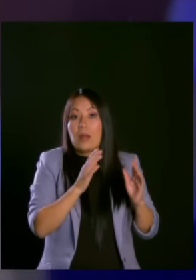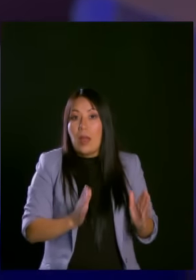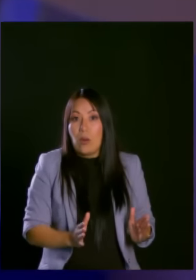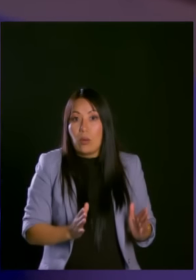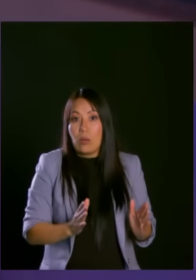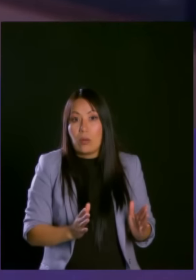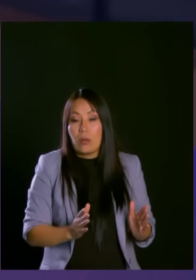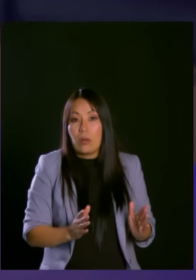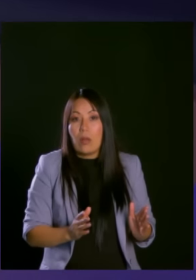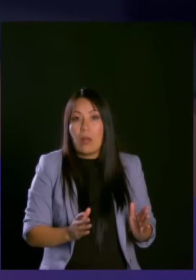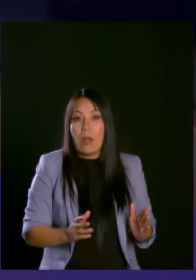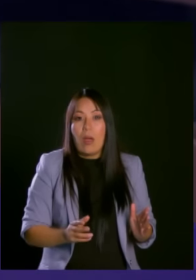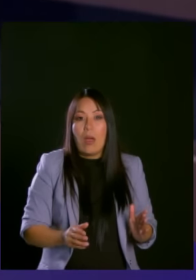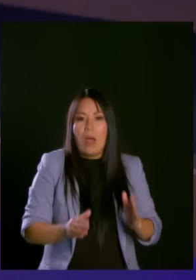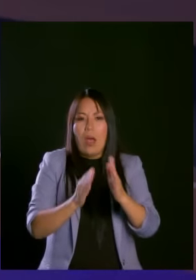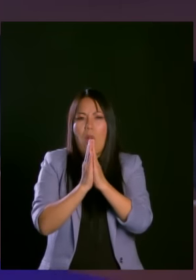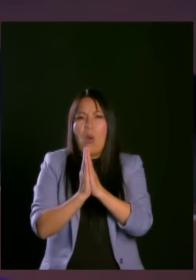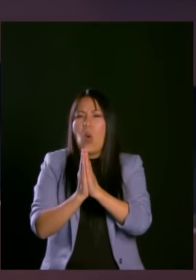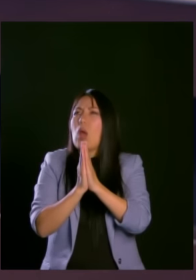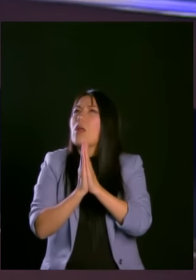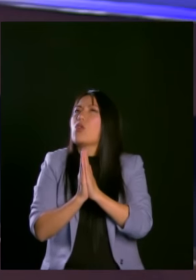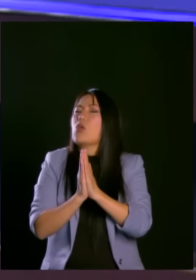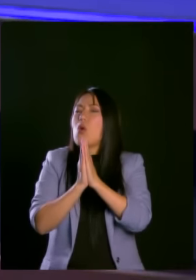Zero. Saniwa. Cero.